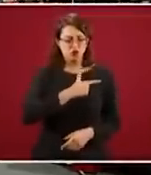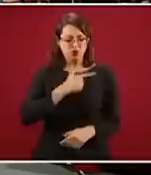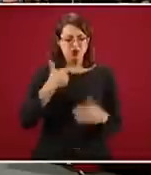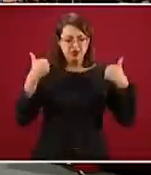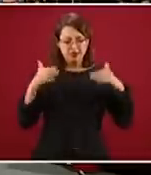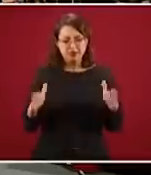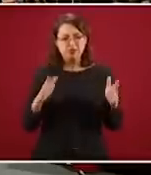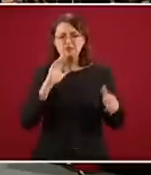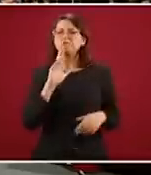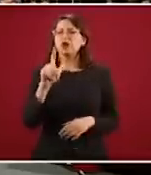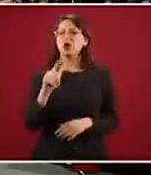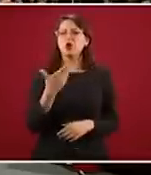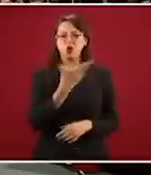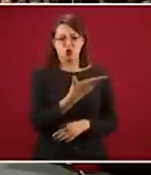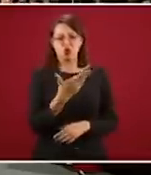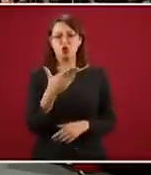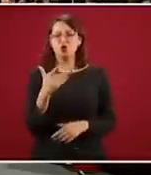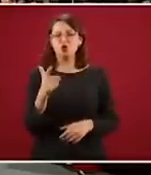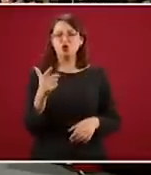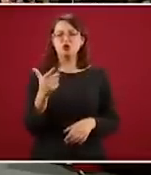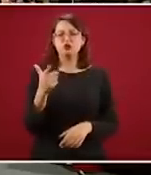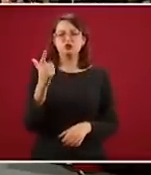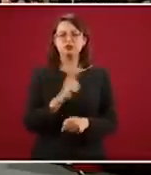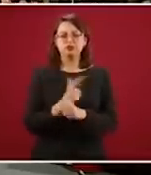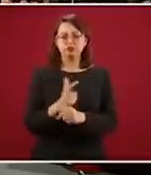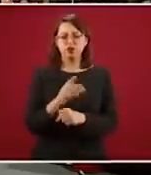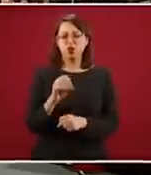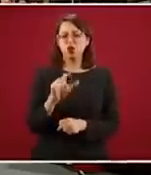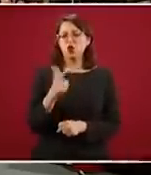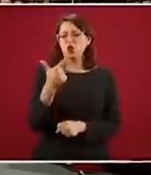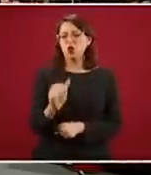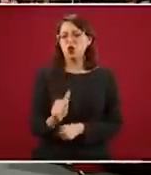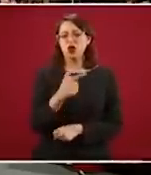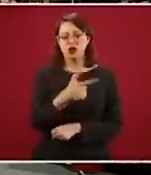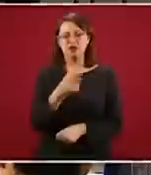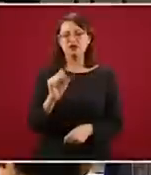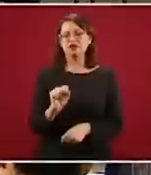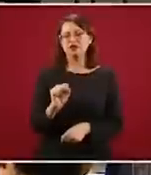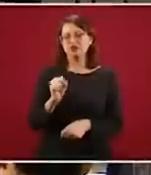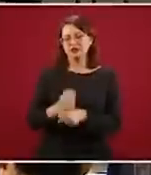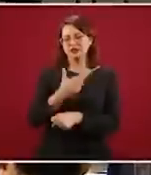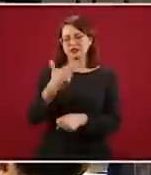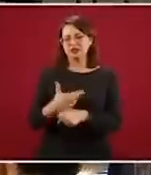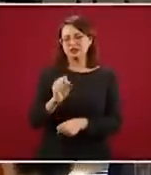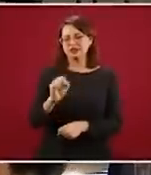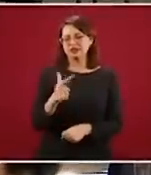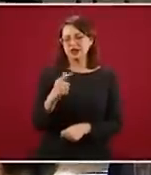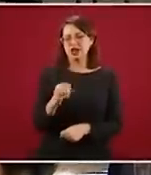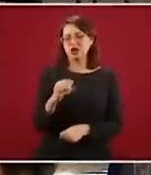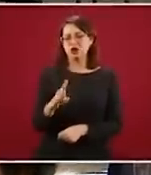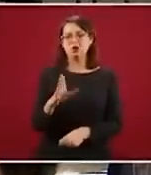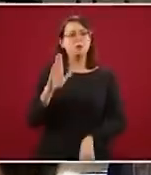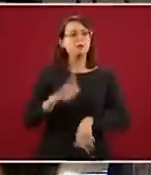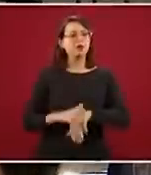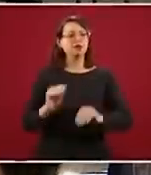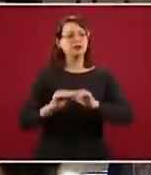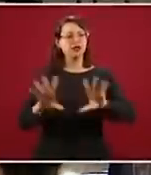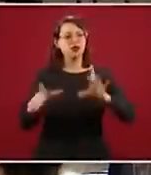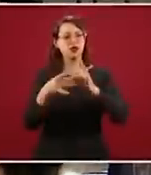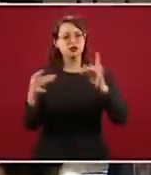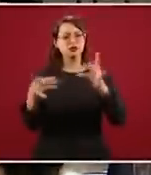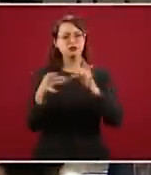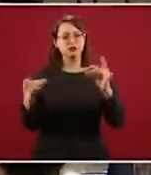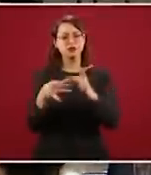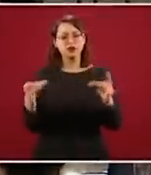que es la secretaria de Gobernación, nos explique. Porque si es